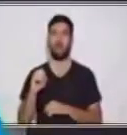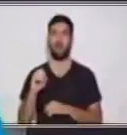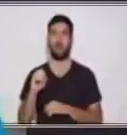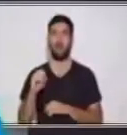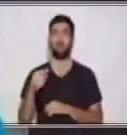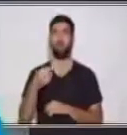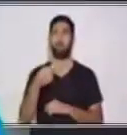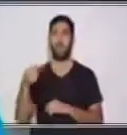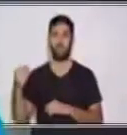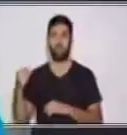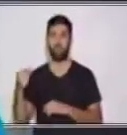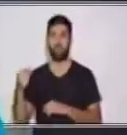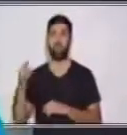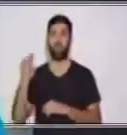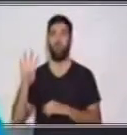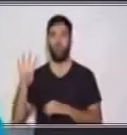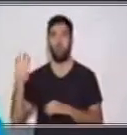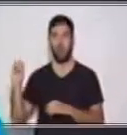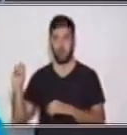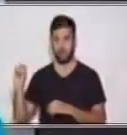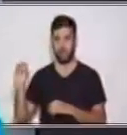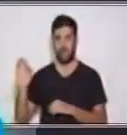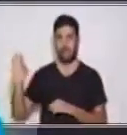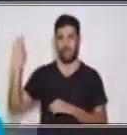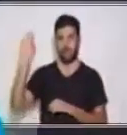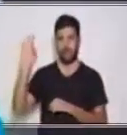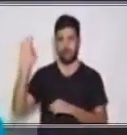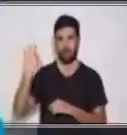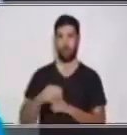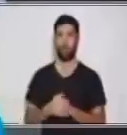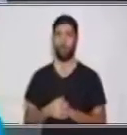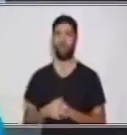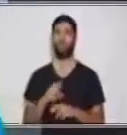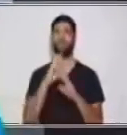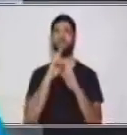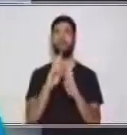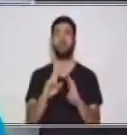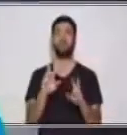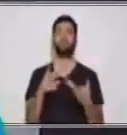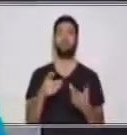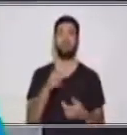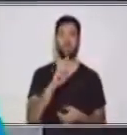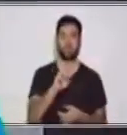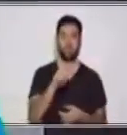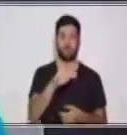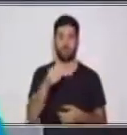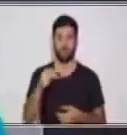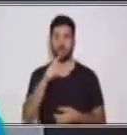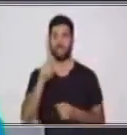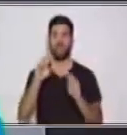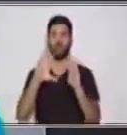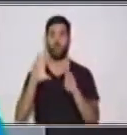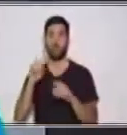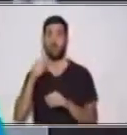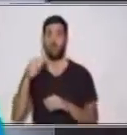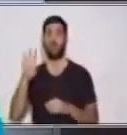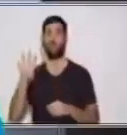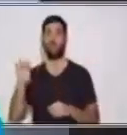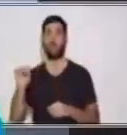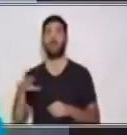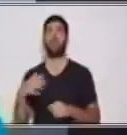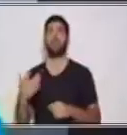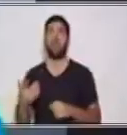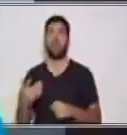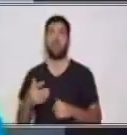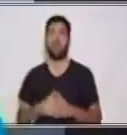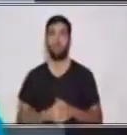180 grados menos 40 grados. Gamma va a ser igual a 180 menos 40,